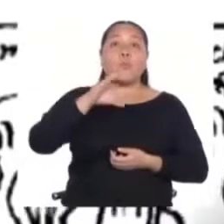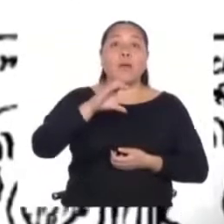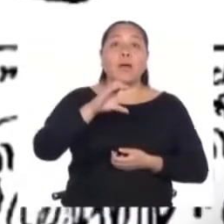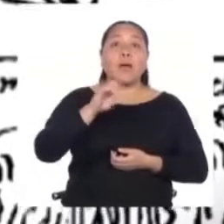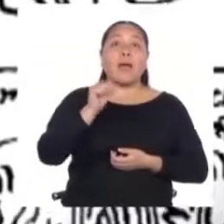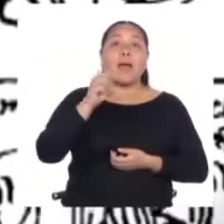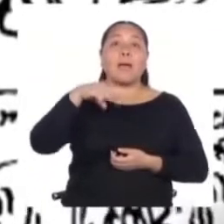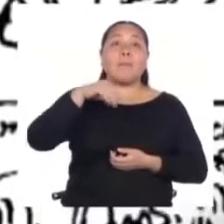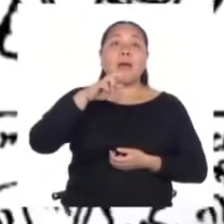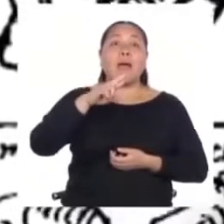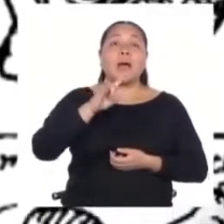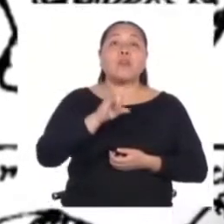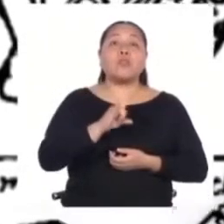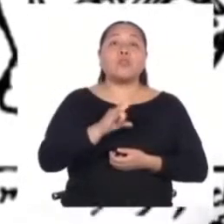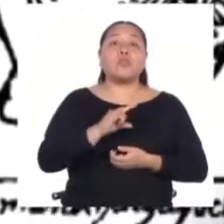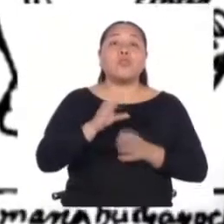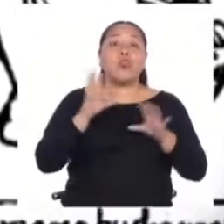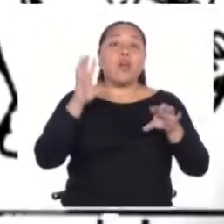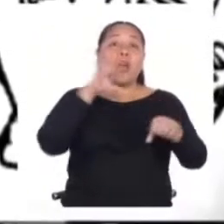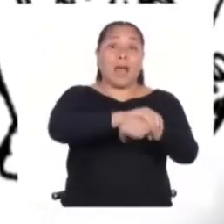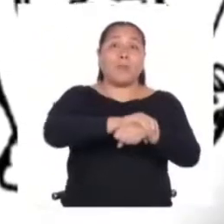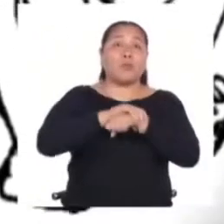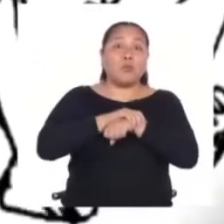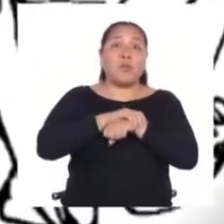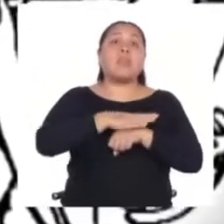y degollado.